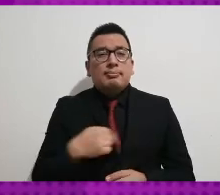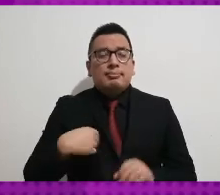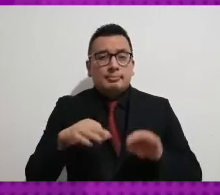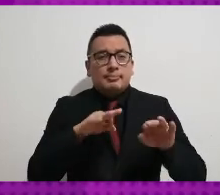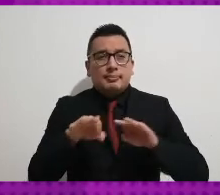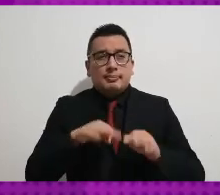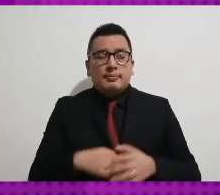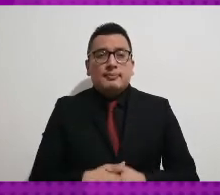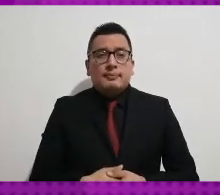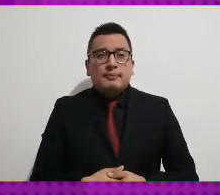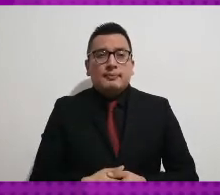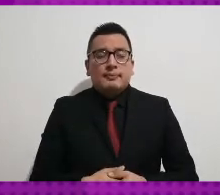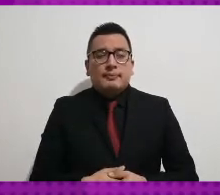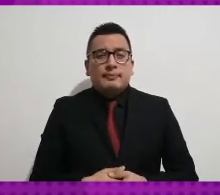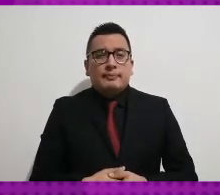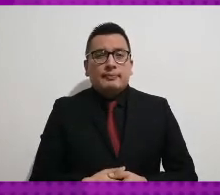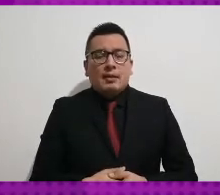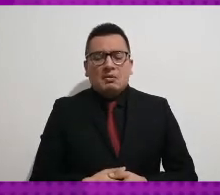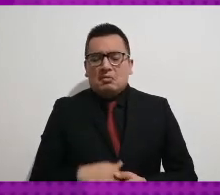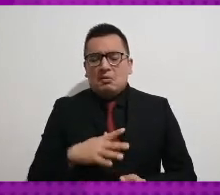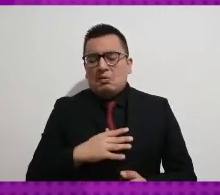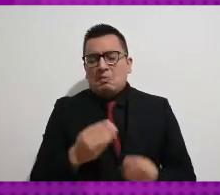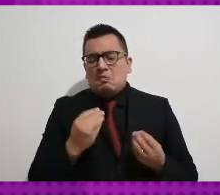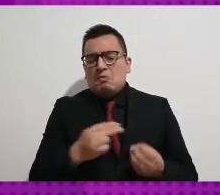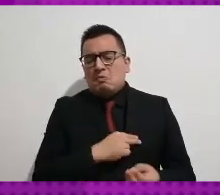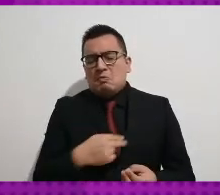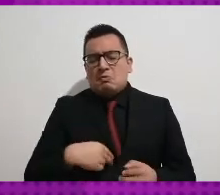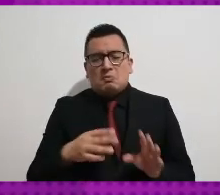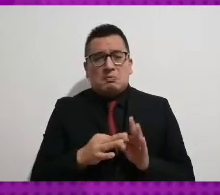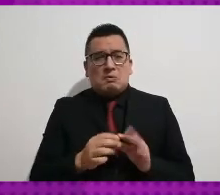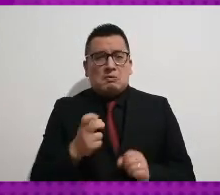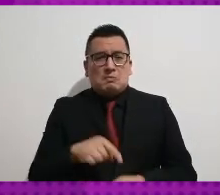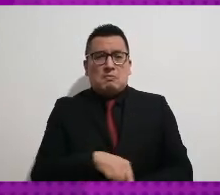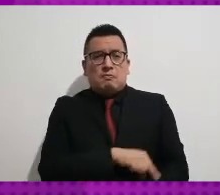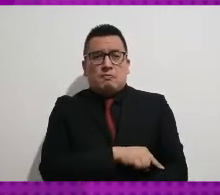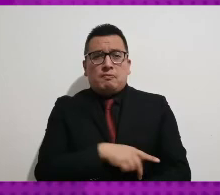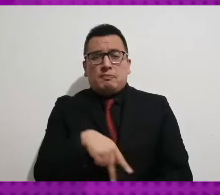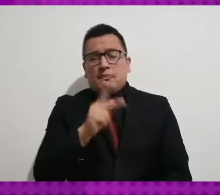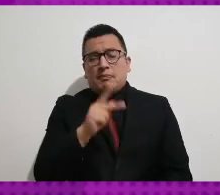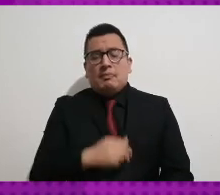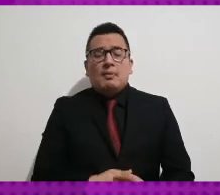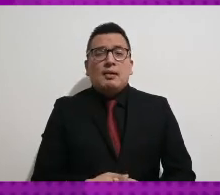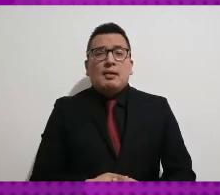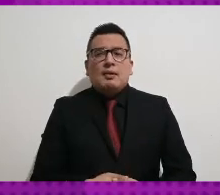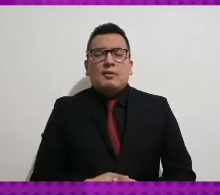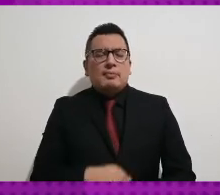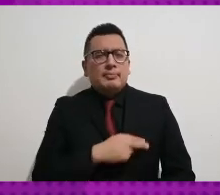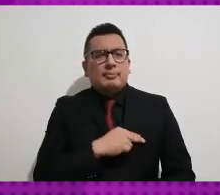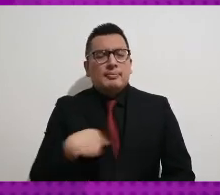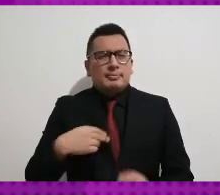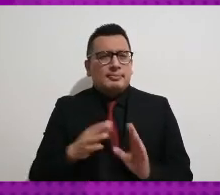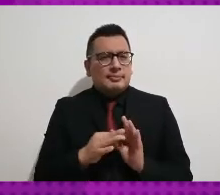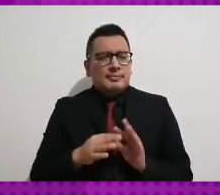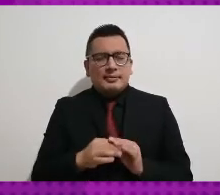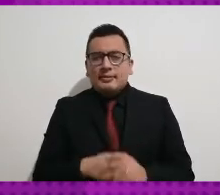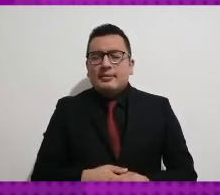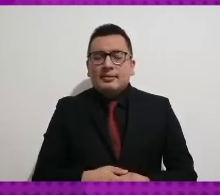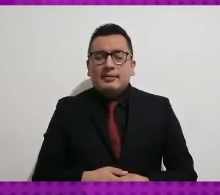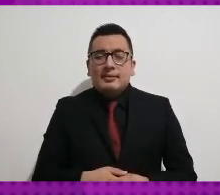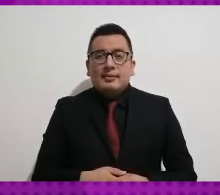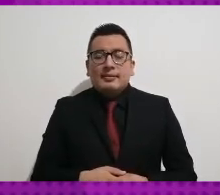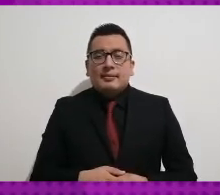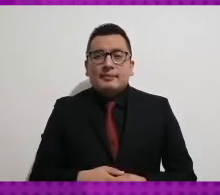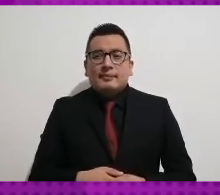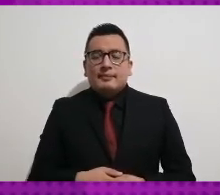las actividades de la Contraloría. Todavía hay mucho que platicar, es muy extenso todo esto, pero bueno, hemos logrado un avance